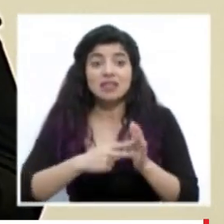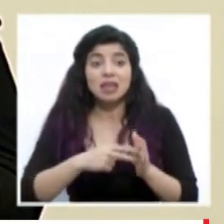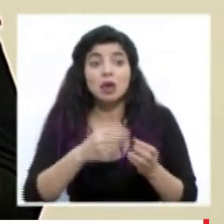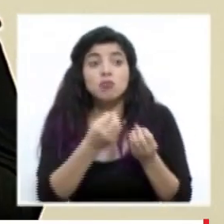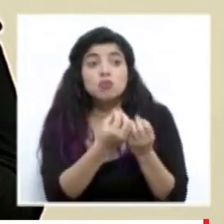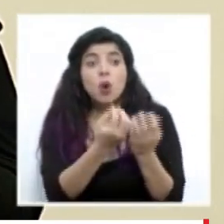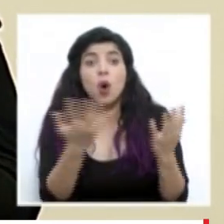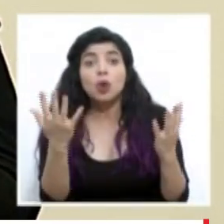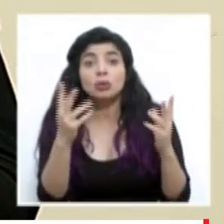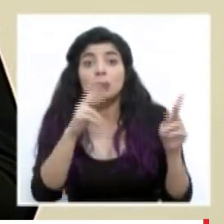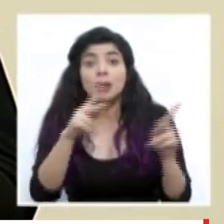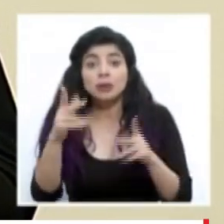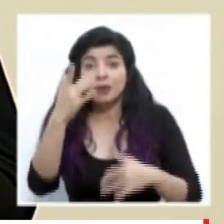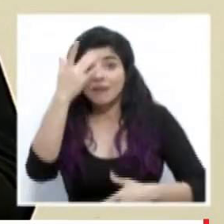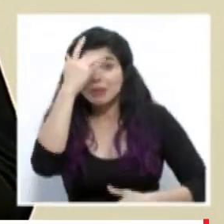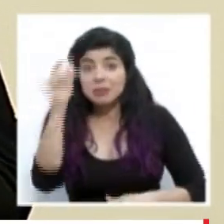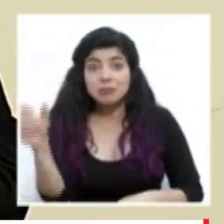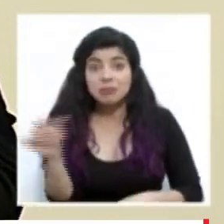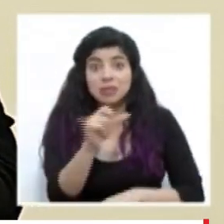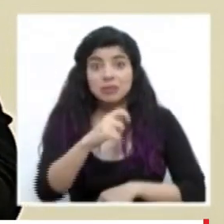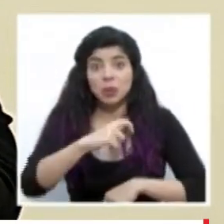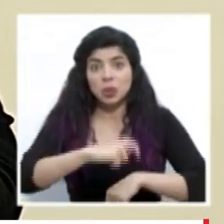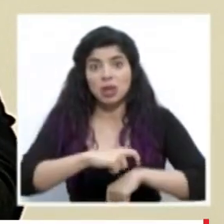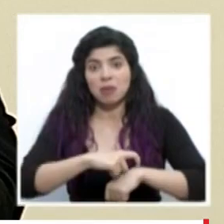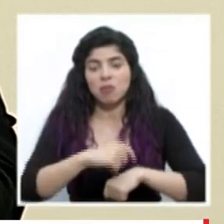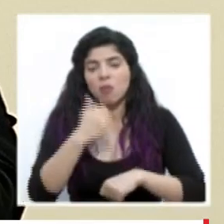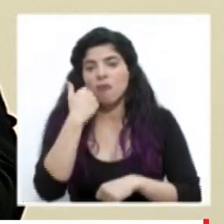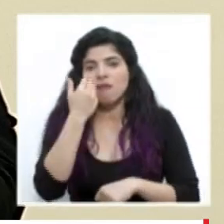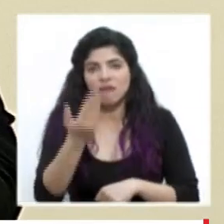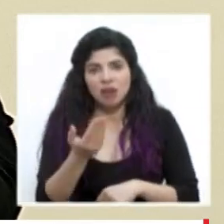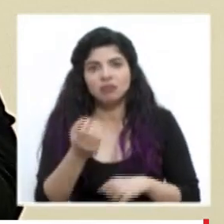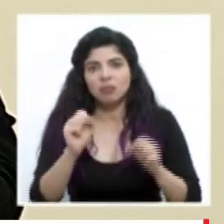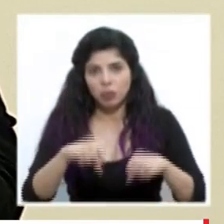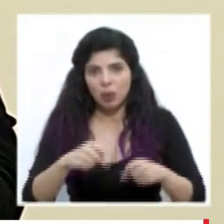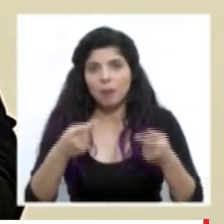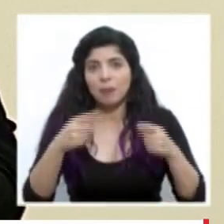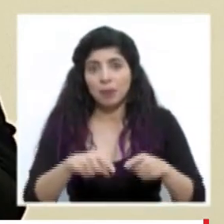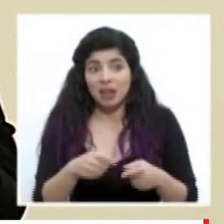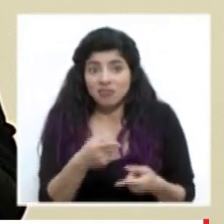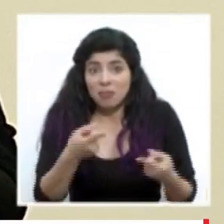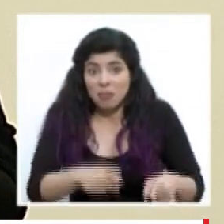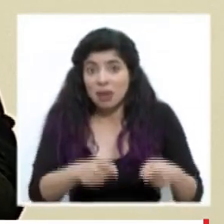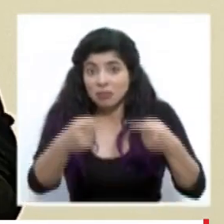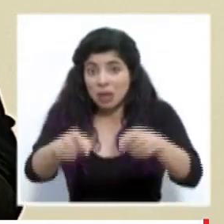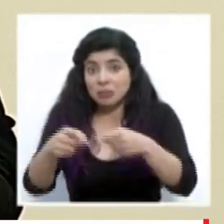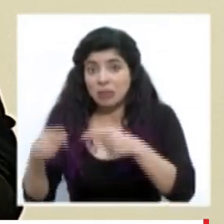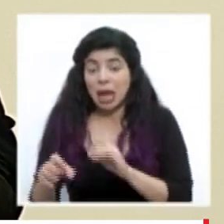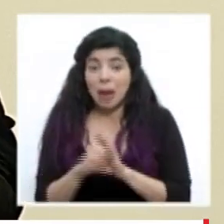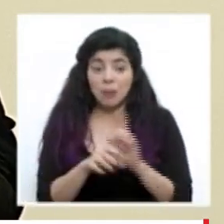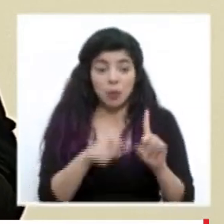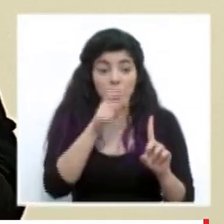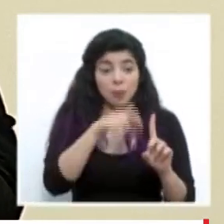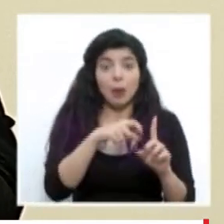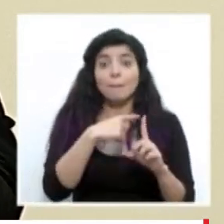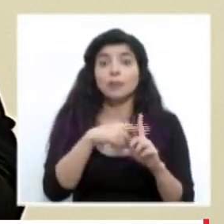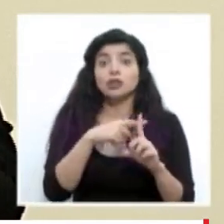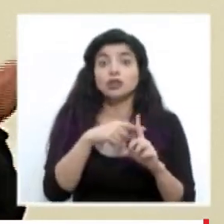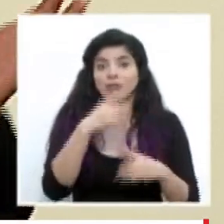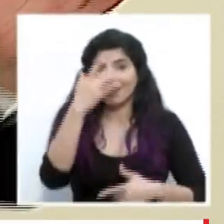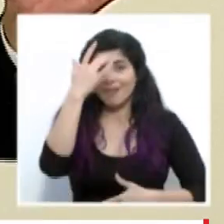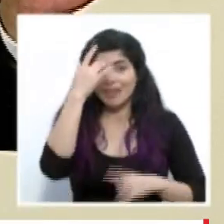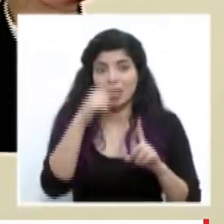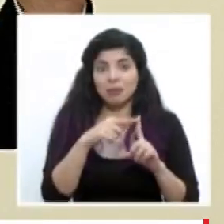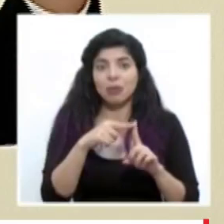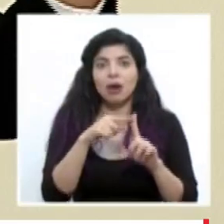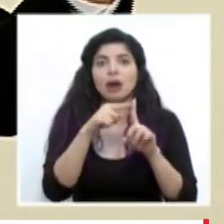enferme mucha gente al mismo tiempo es muy viable. Y de hecho eso es lo que pasa. Cuando hay alguien que está positivo o que está enfermo,